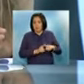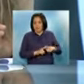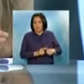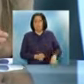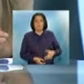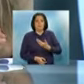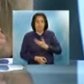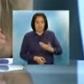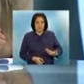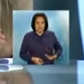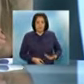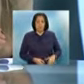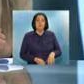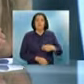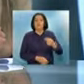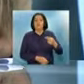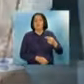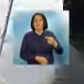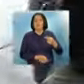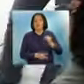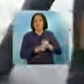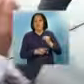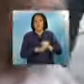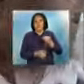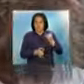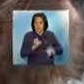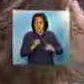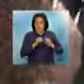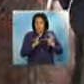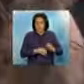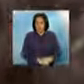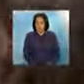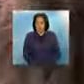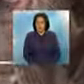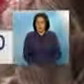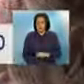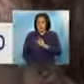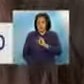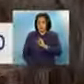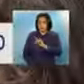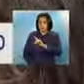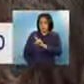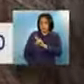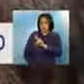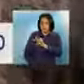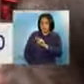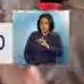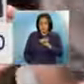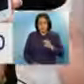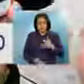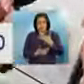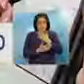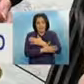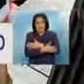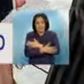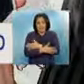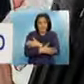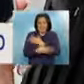en el último día de su gobierno. Cuidado, cuidado, cuidado, por favor. Silvanita, Silvanita.